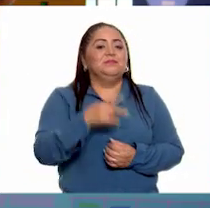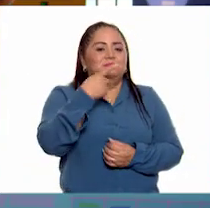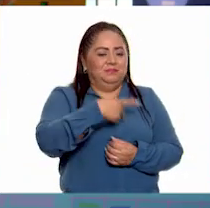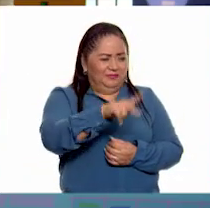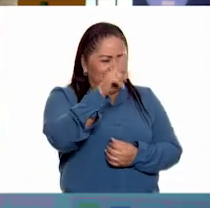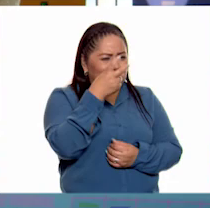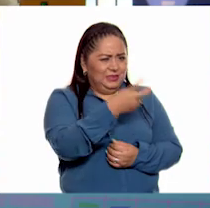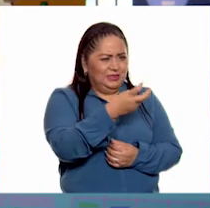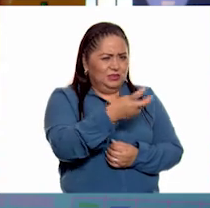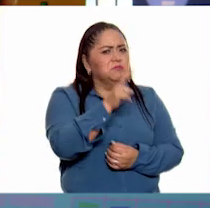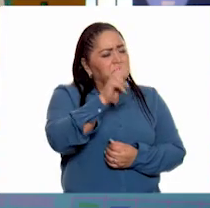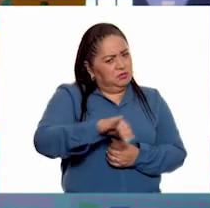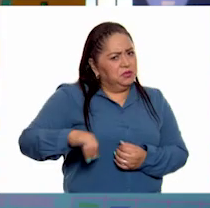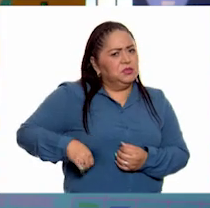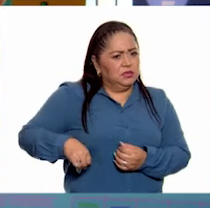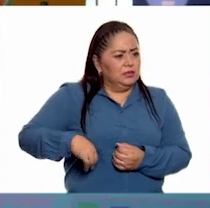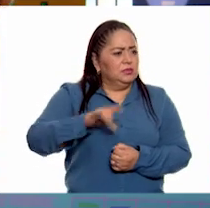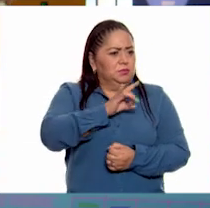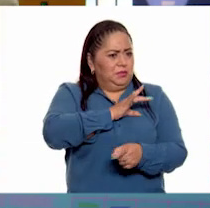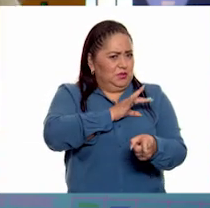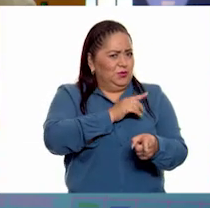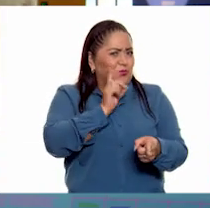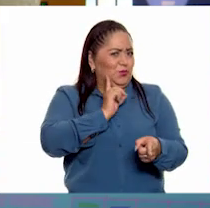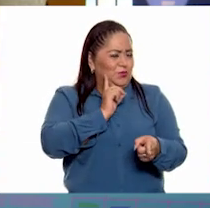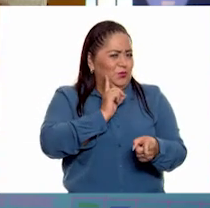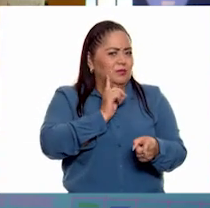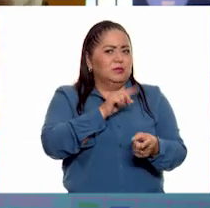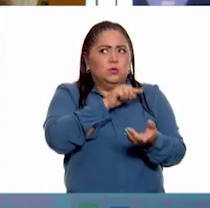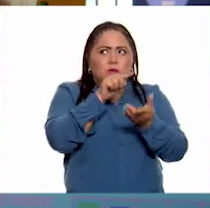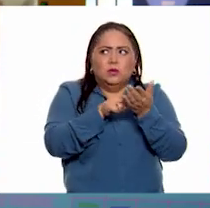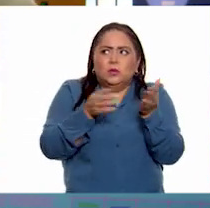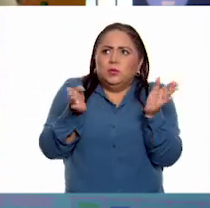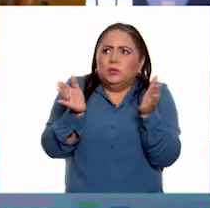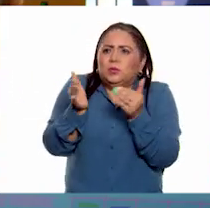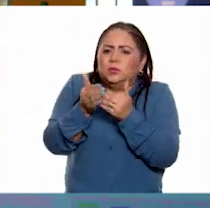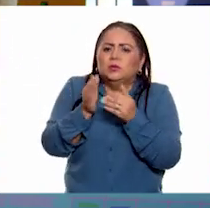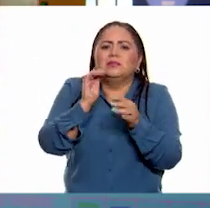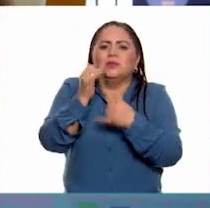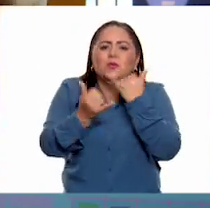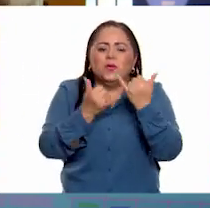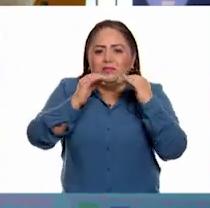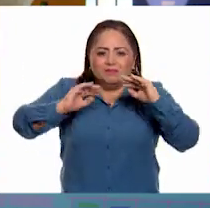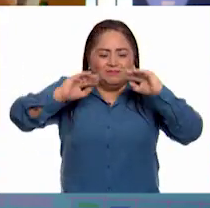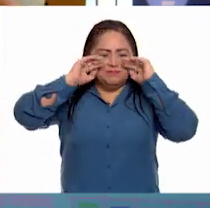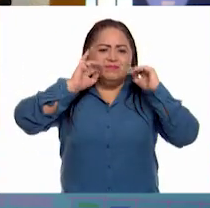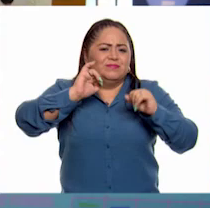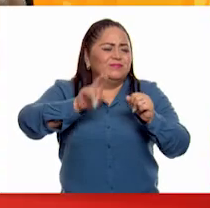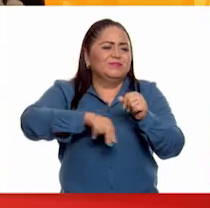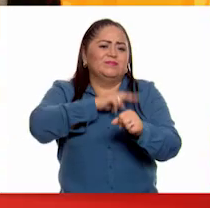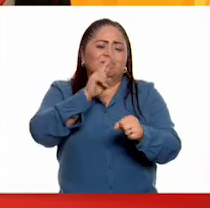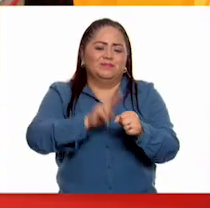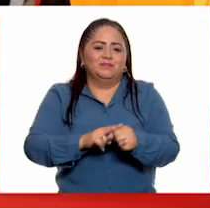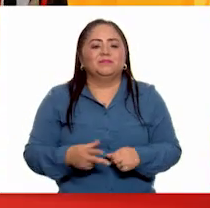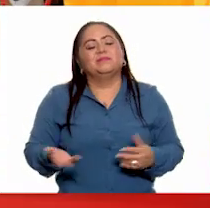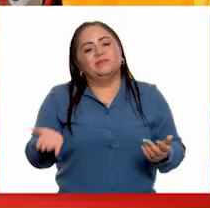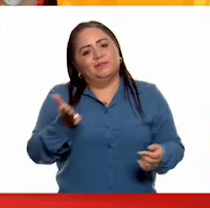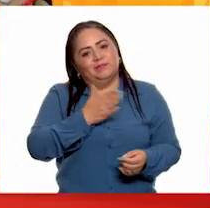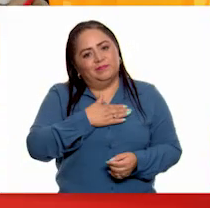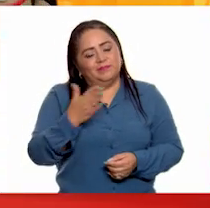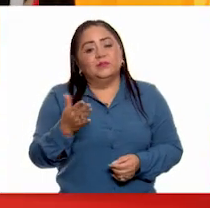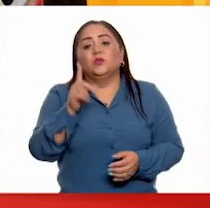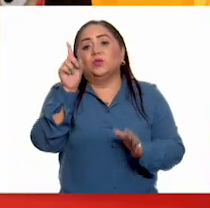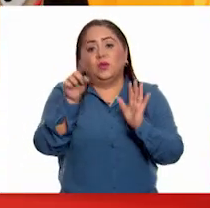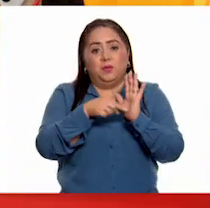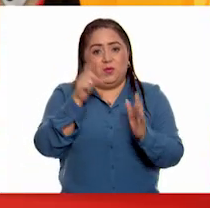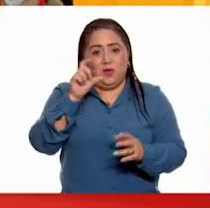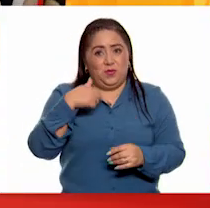Definitivamente. Pero es interesante que el miedo de Lucy a estar en un lugar encerrado viene de jugar a las escondidas. Bueno, es que una